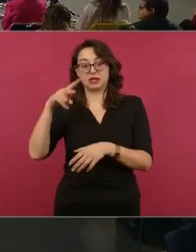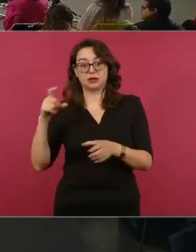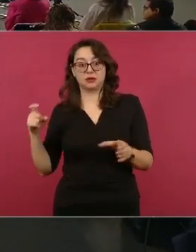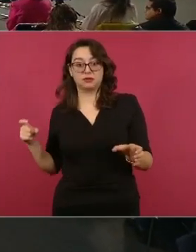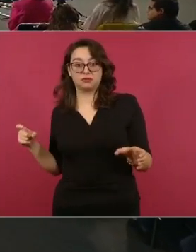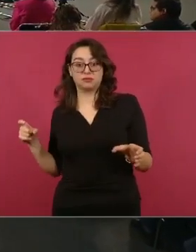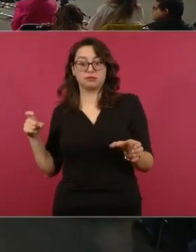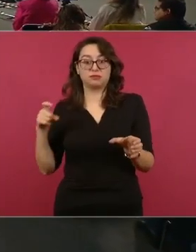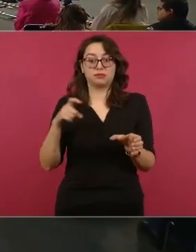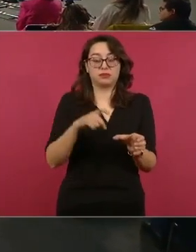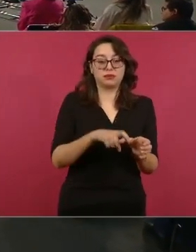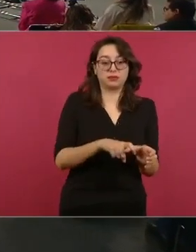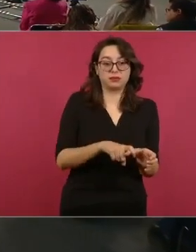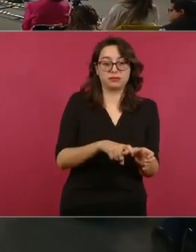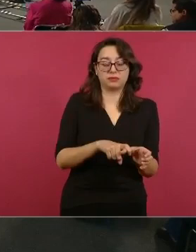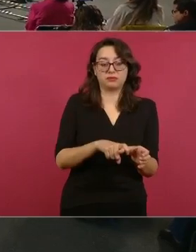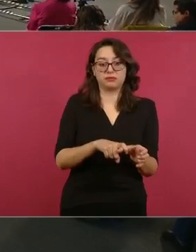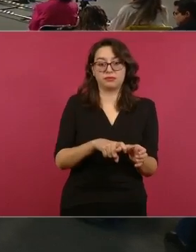Perdón.